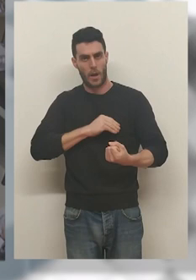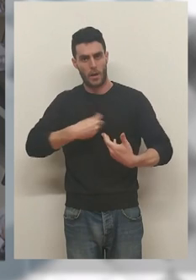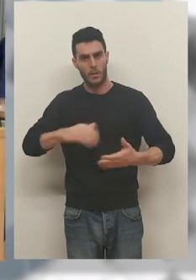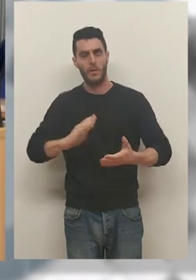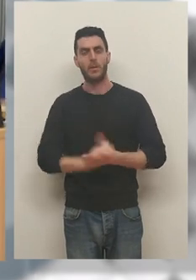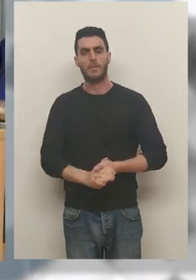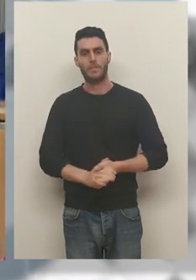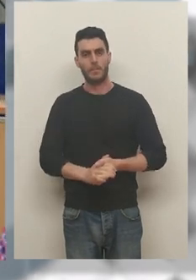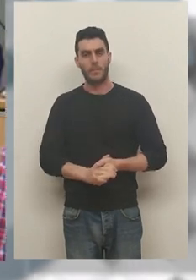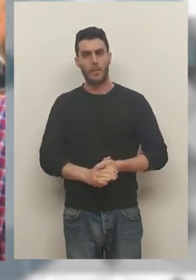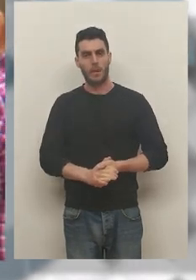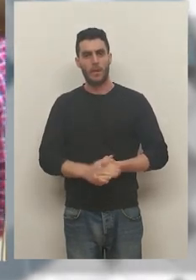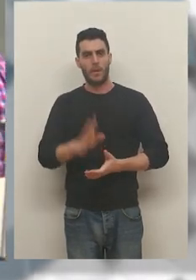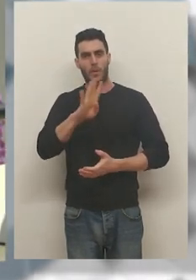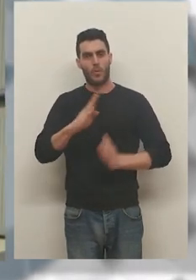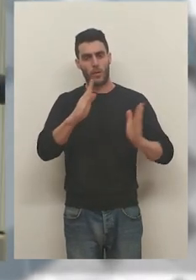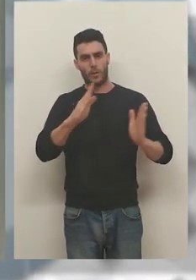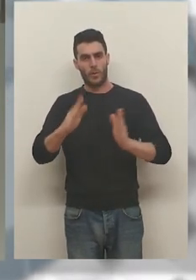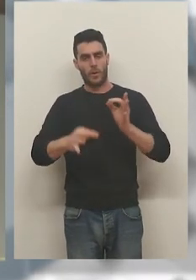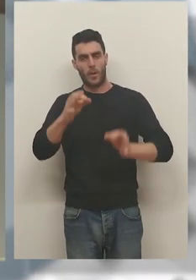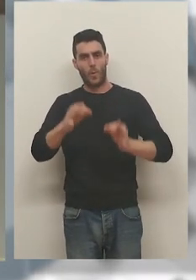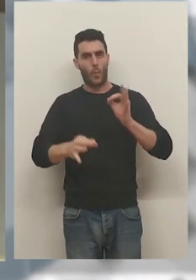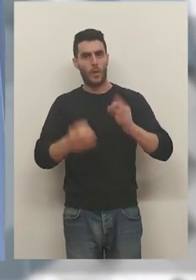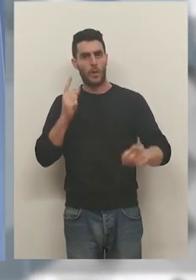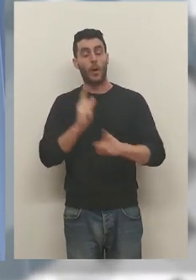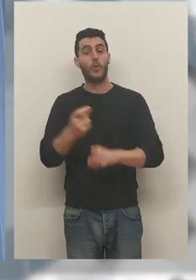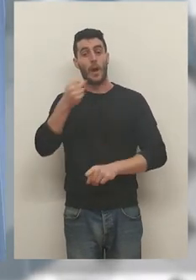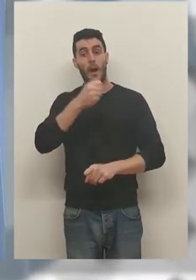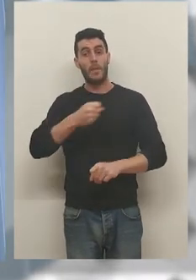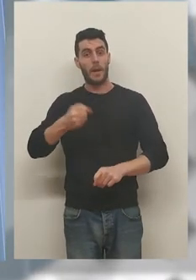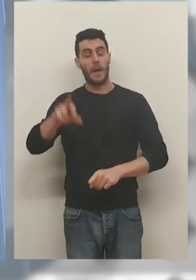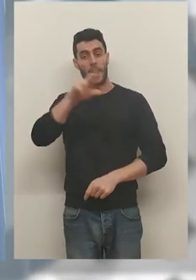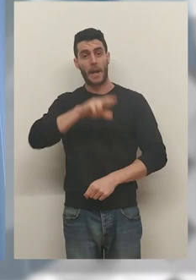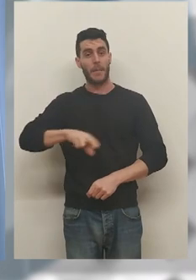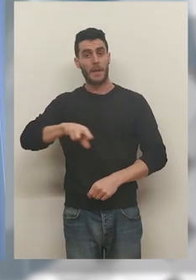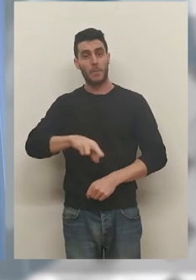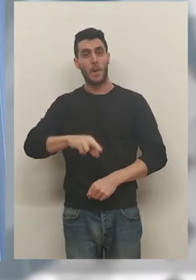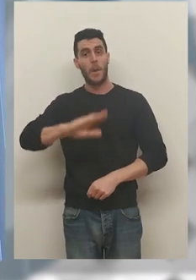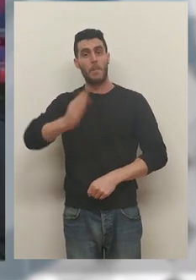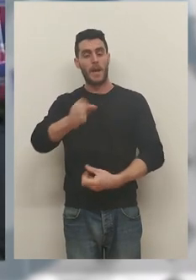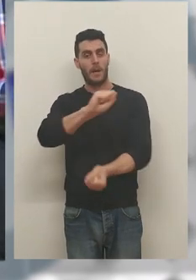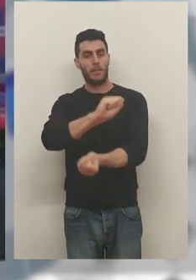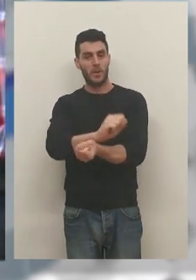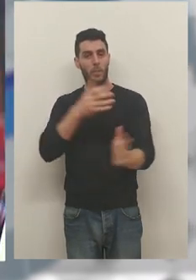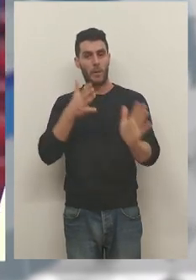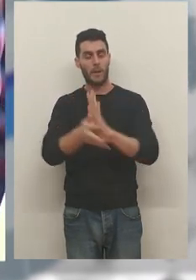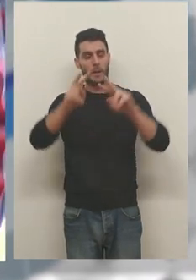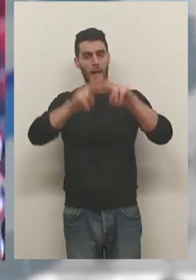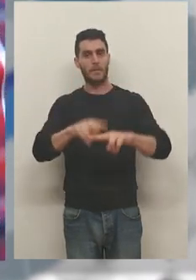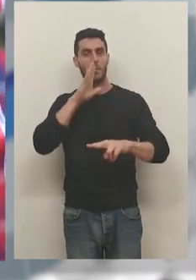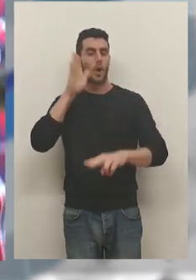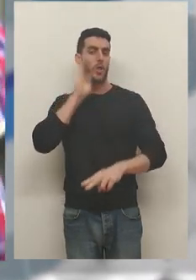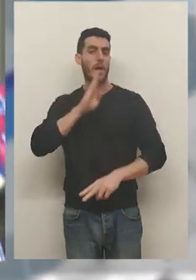con bastante fuerza Así ha transcurrido esta cuarta jornada del juicio contra Almeida que se enfrenta les recordamos a la pena de prisión permanente